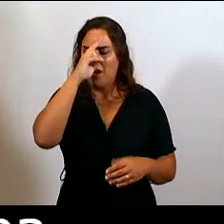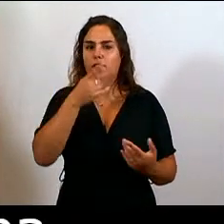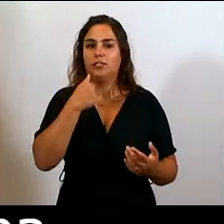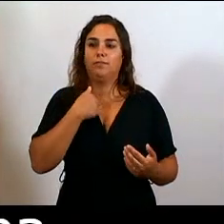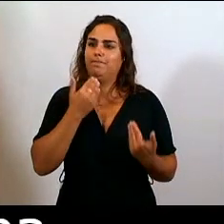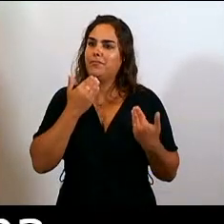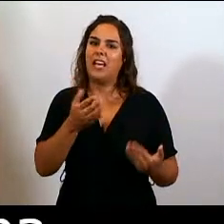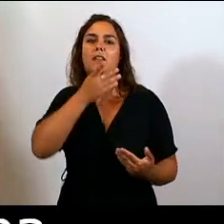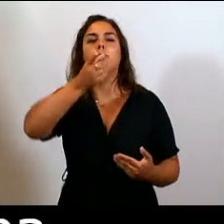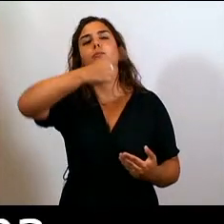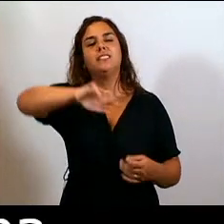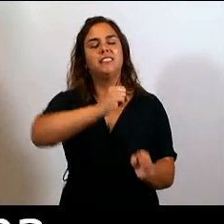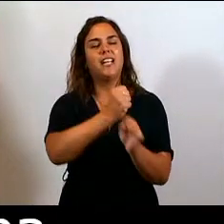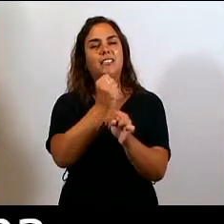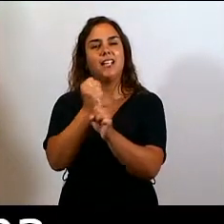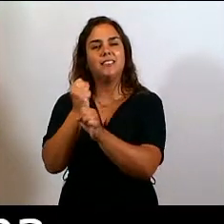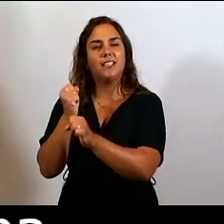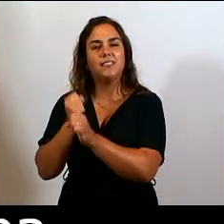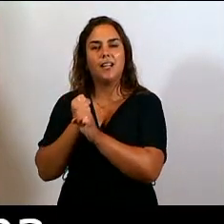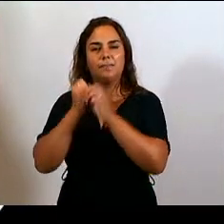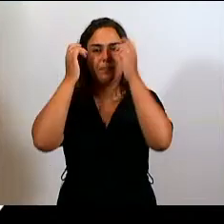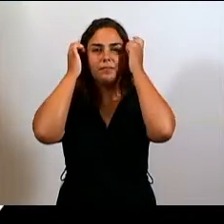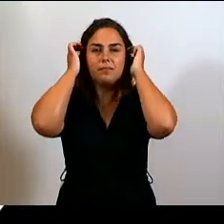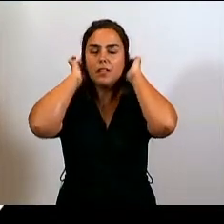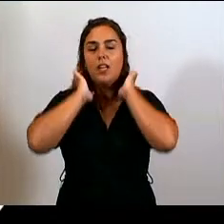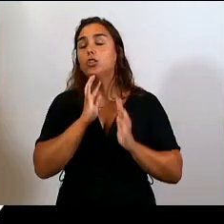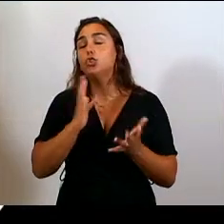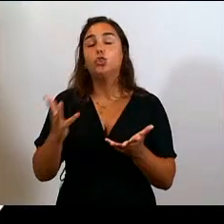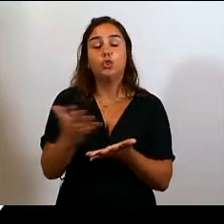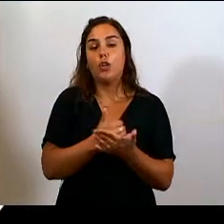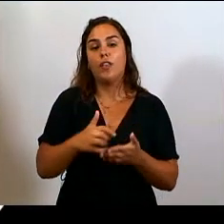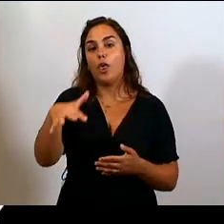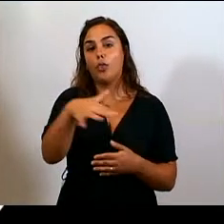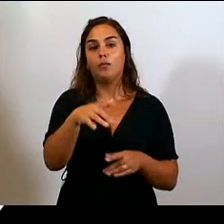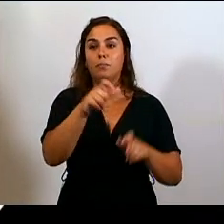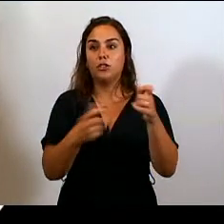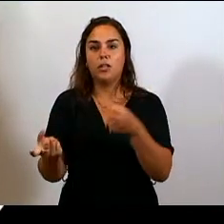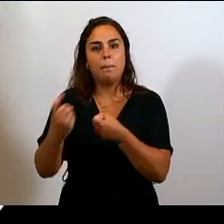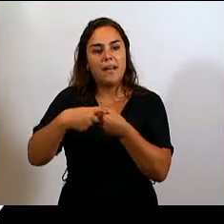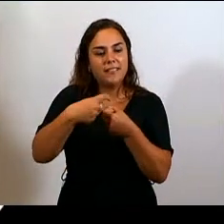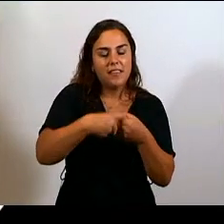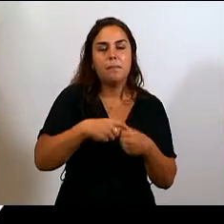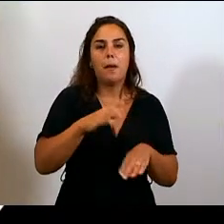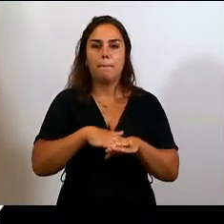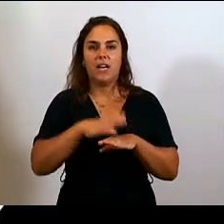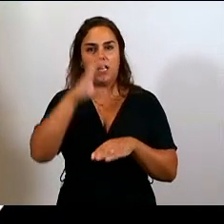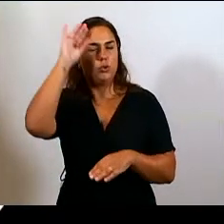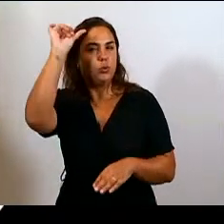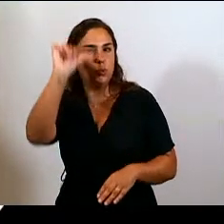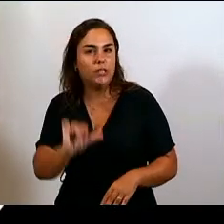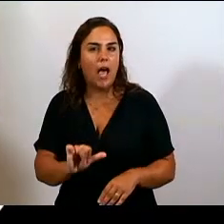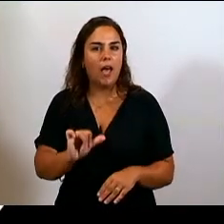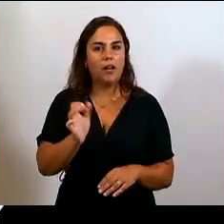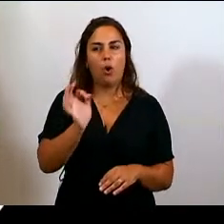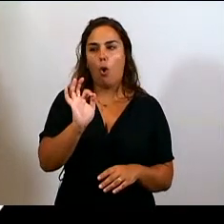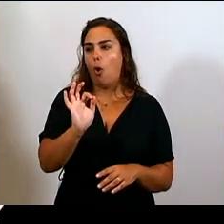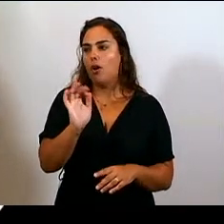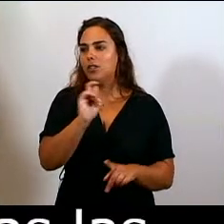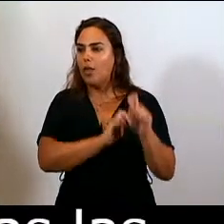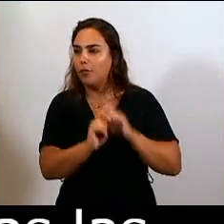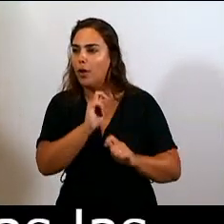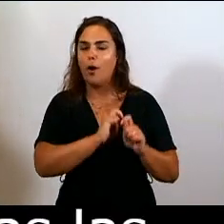trabajo ímprobo y en tiempo récord de todas las partes implicadas en la escucha a asociaciones de